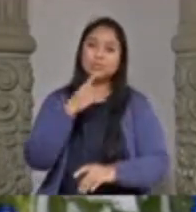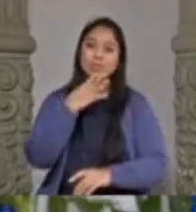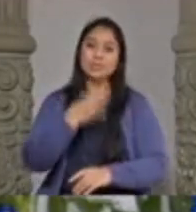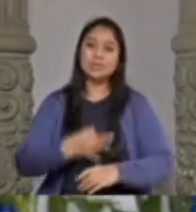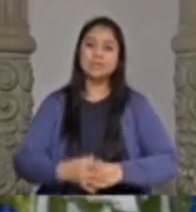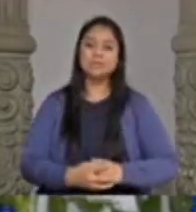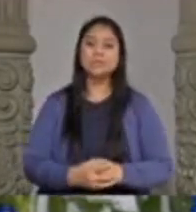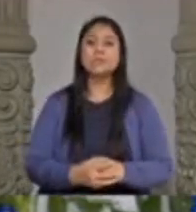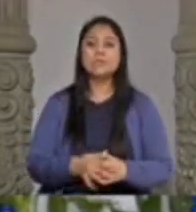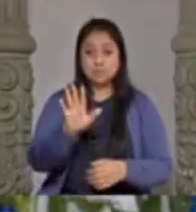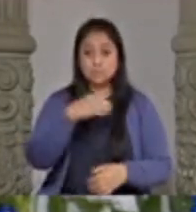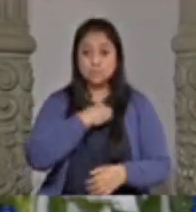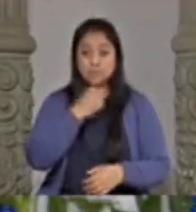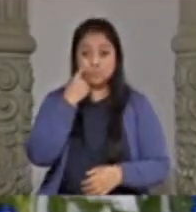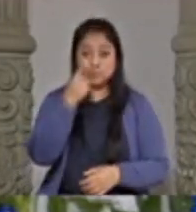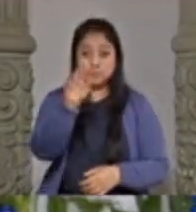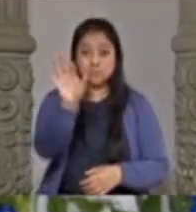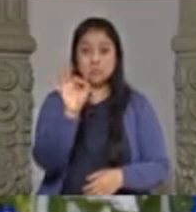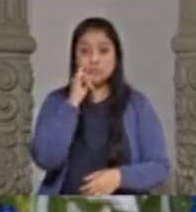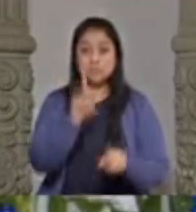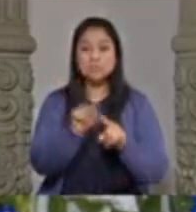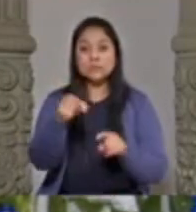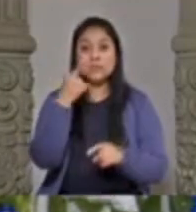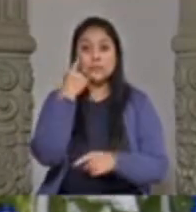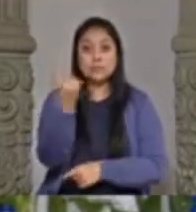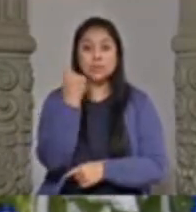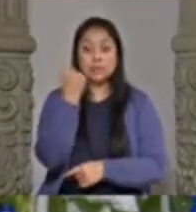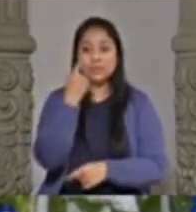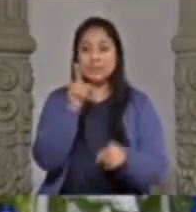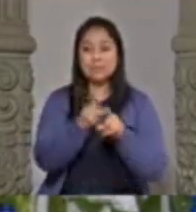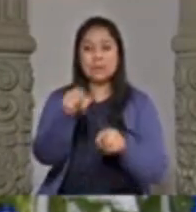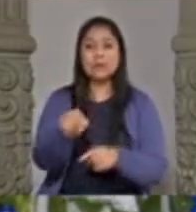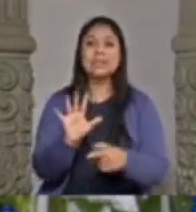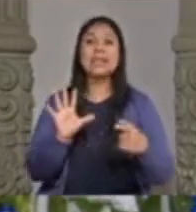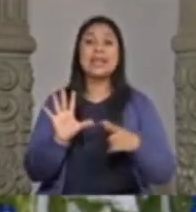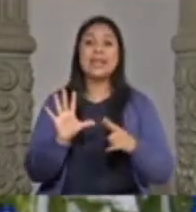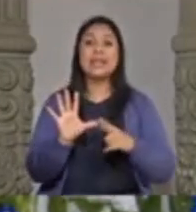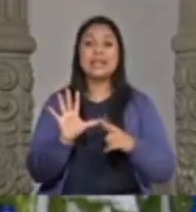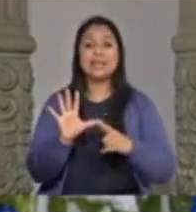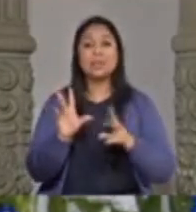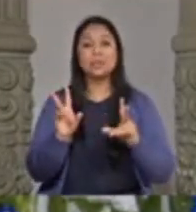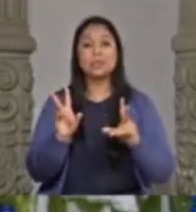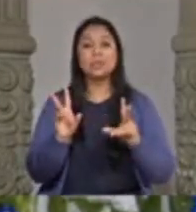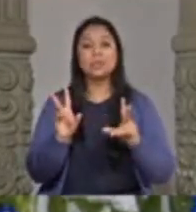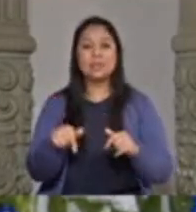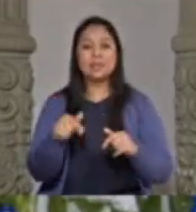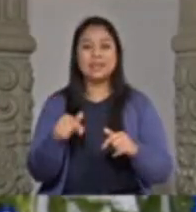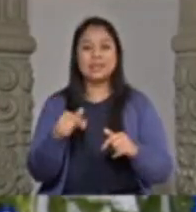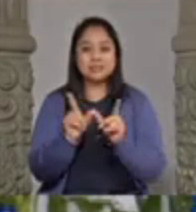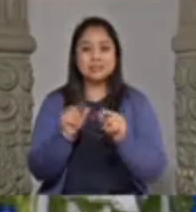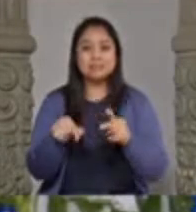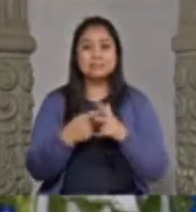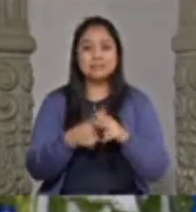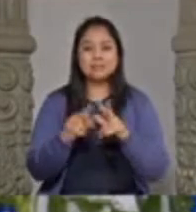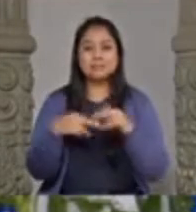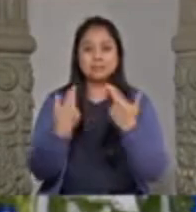Yo quiero invitarlos a que pongamos énfasis en algo que, como les digo, es el quinto punto de esta pequeña inauguración.